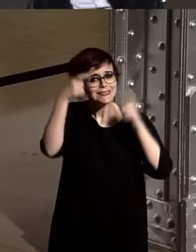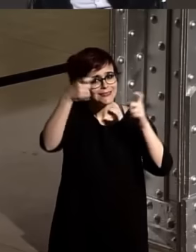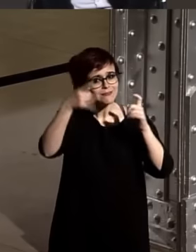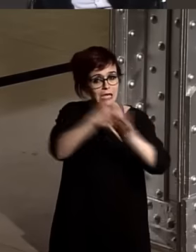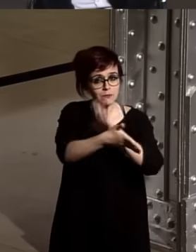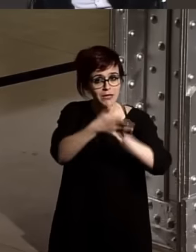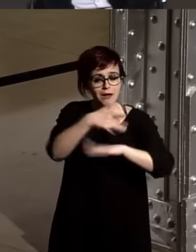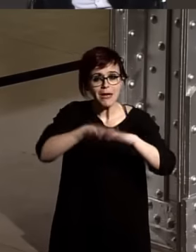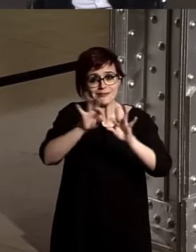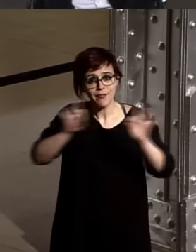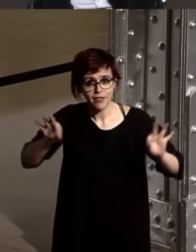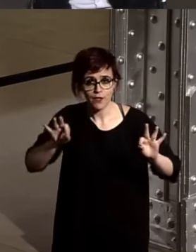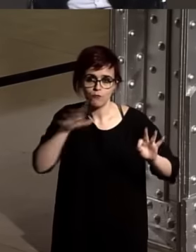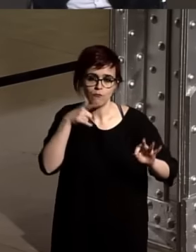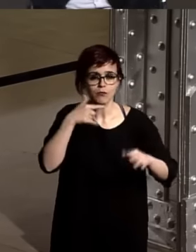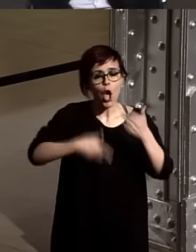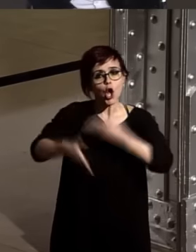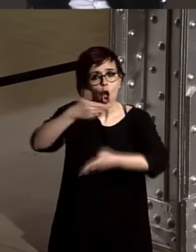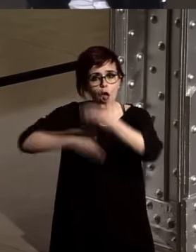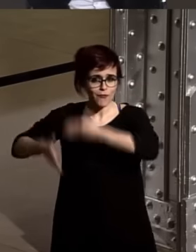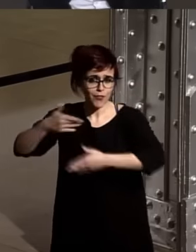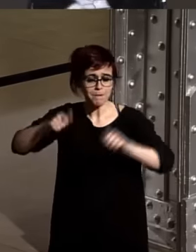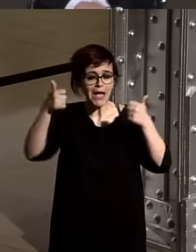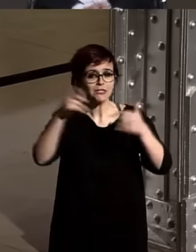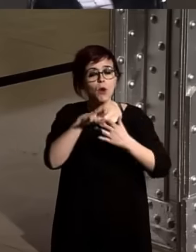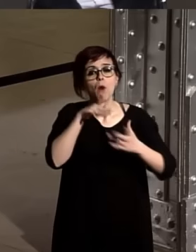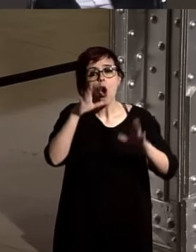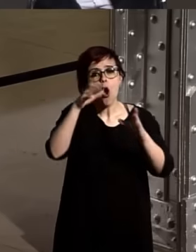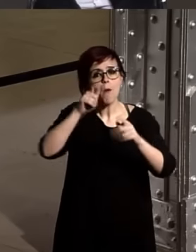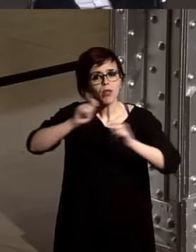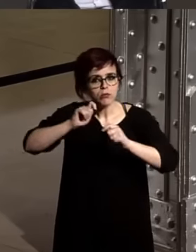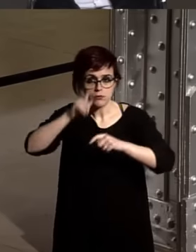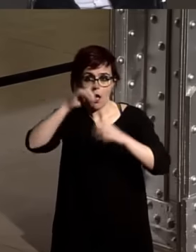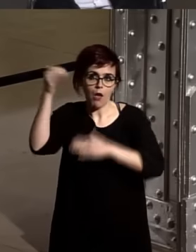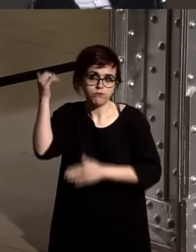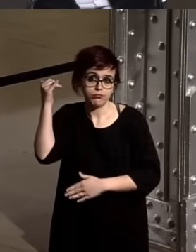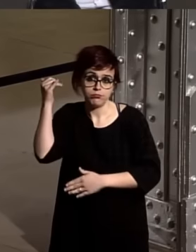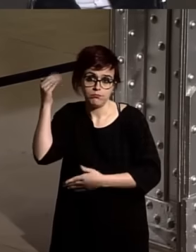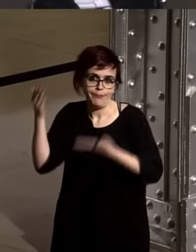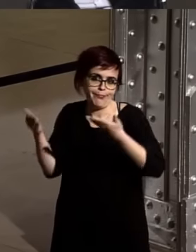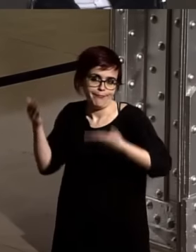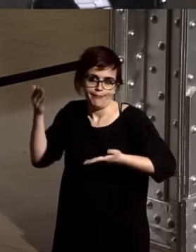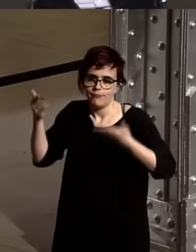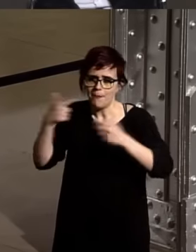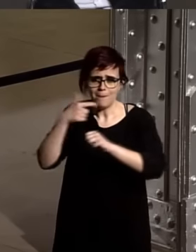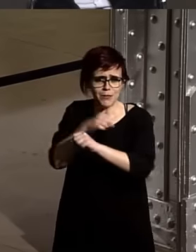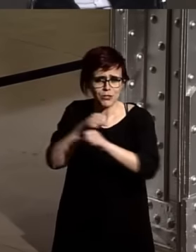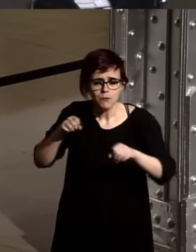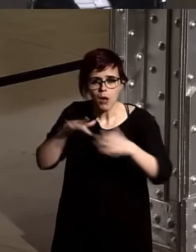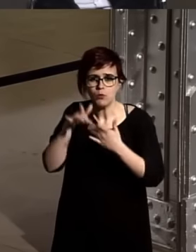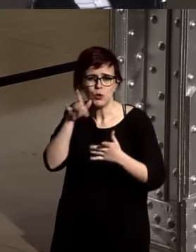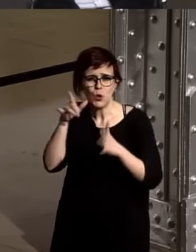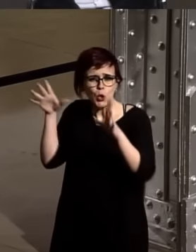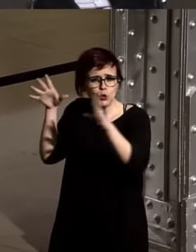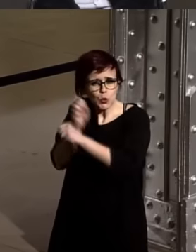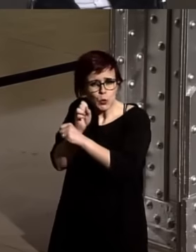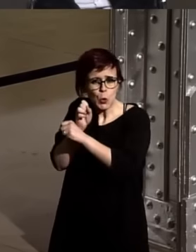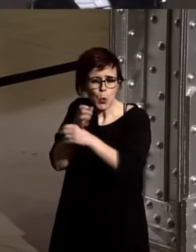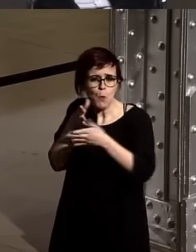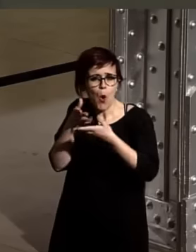manera sencilla son mucho más colaborativos con los periodistas En comparación con hace unos años en los que erais muy crípticos y muy